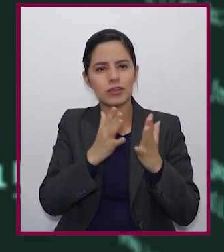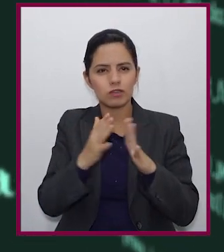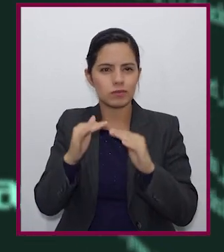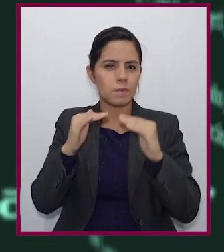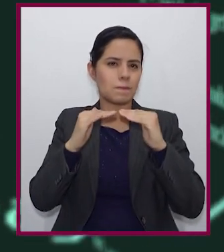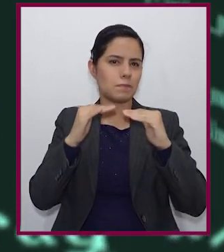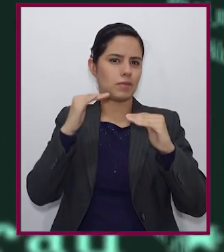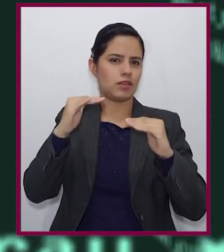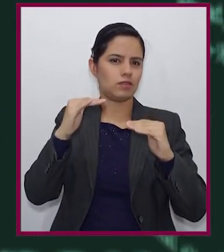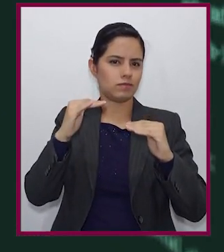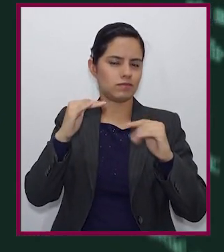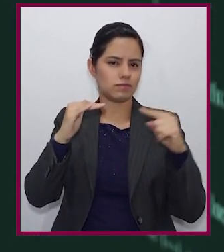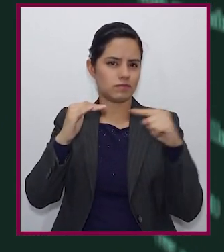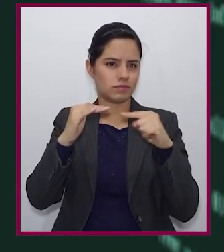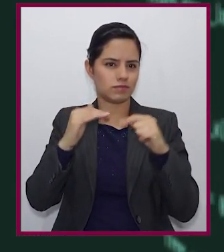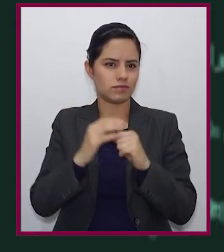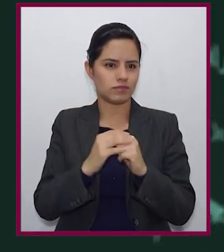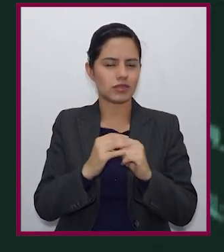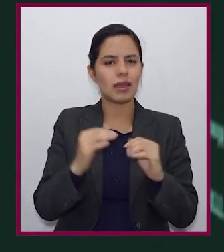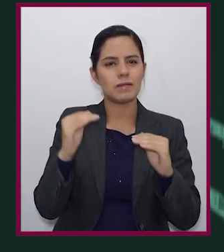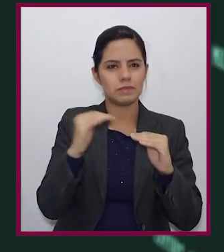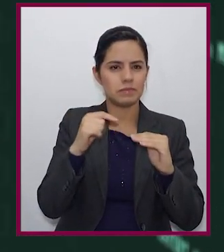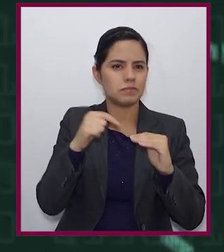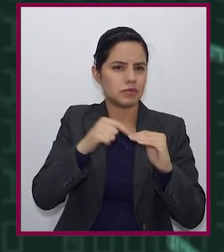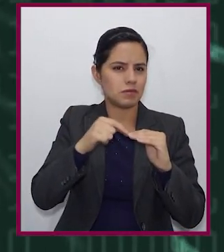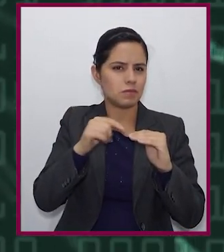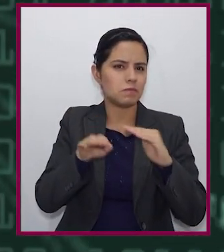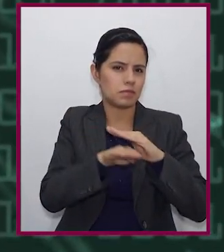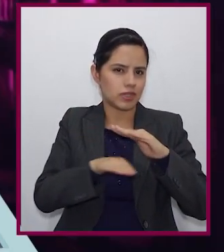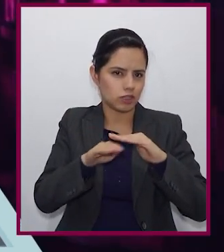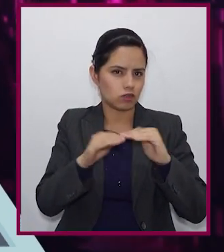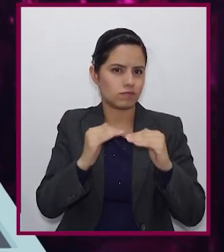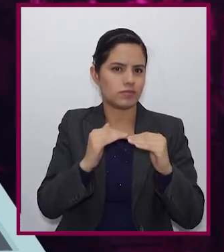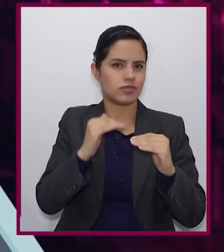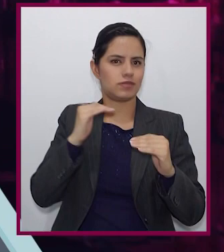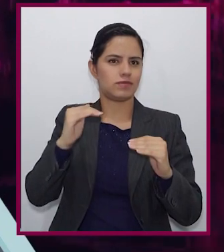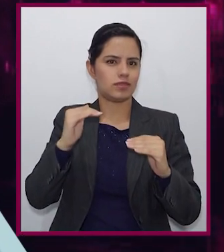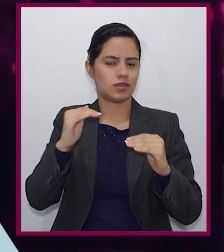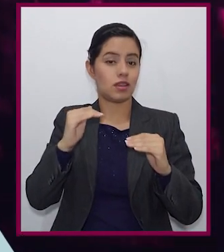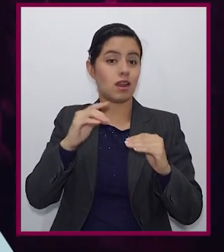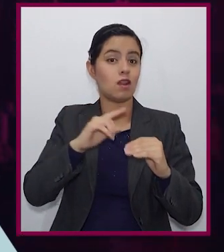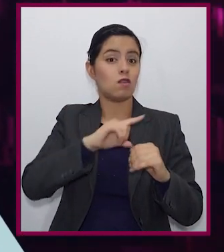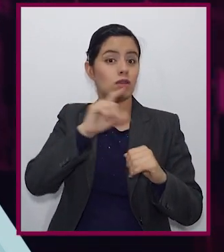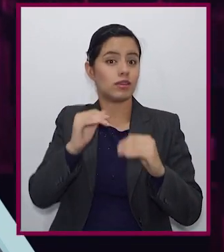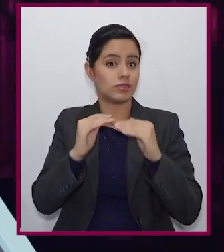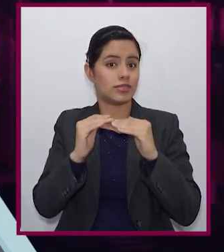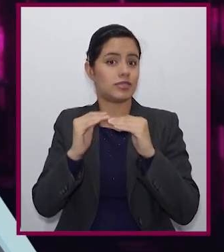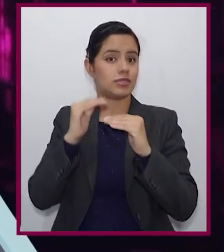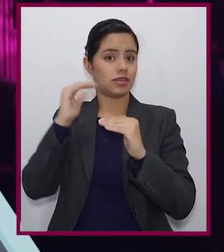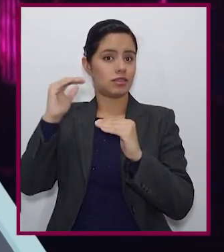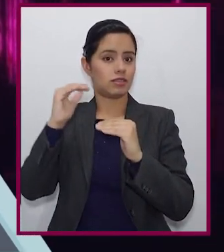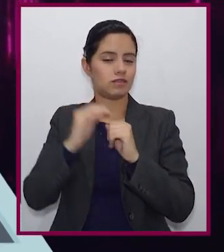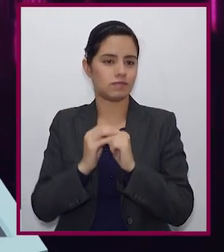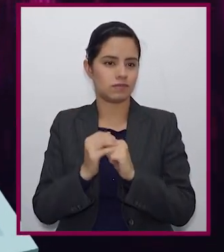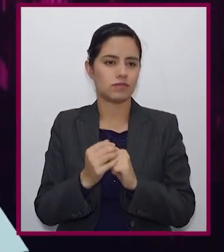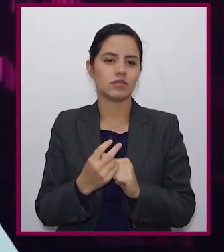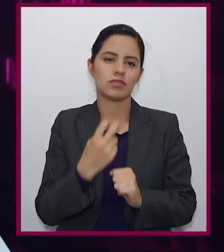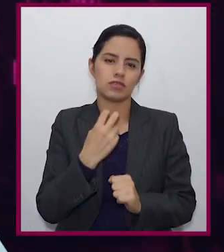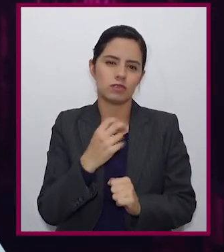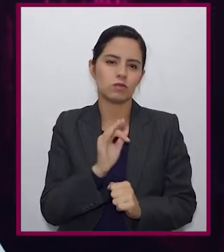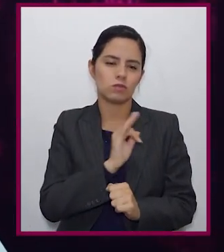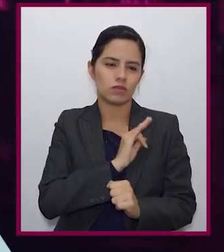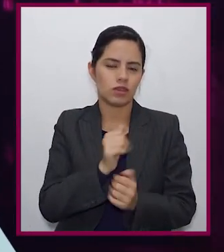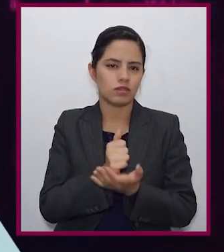un lenguaje de bajo nivel y el que le sigue, un alto nivel. Estos son lenguajes que pueden ser imperativos,